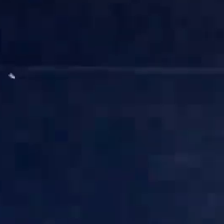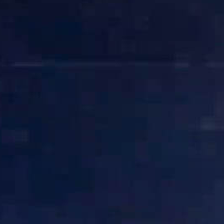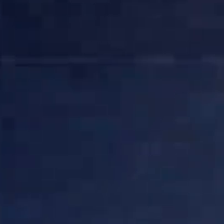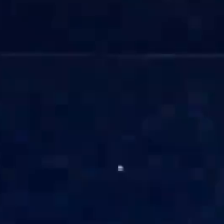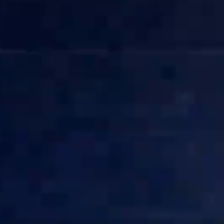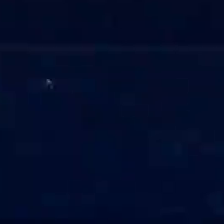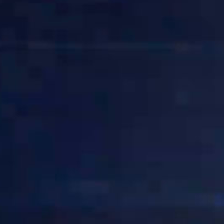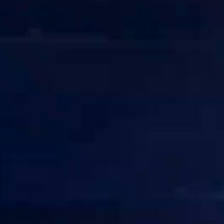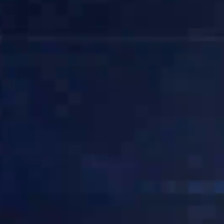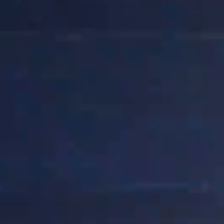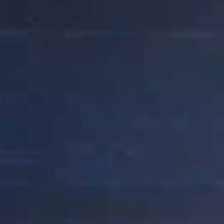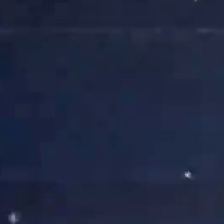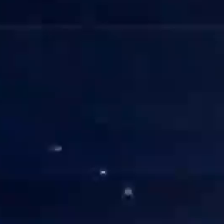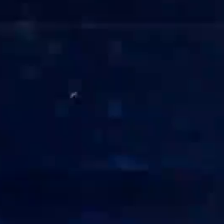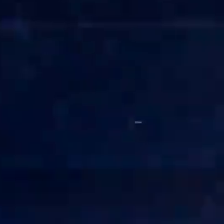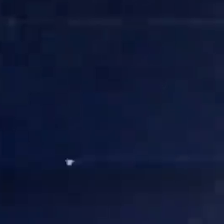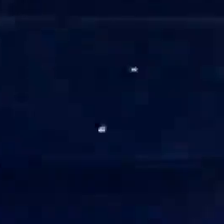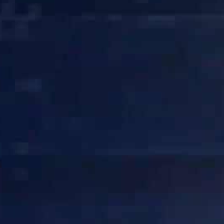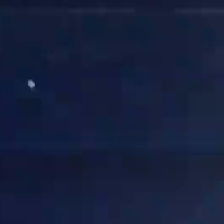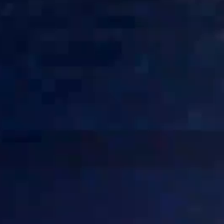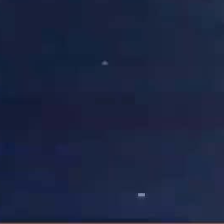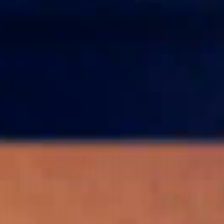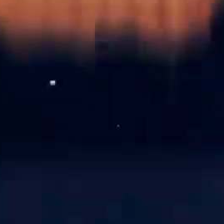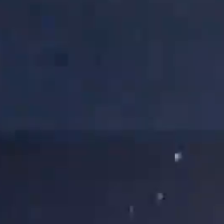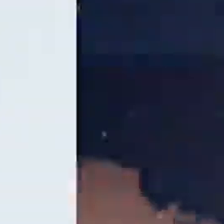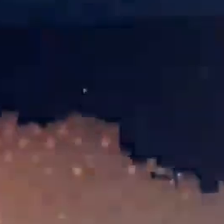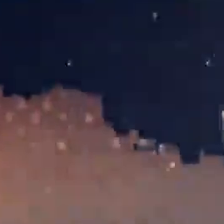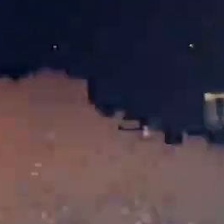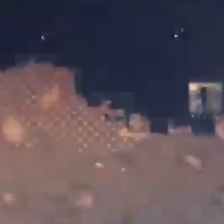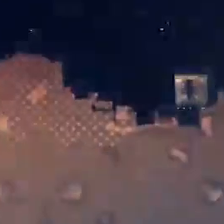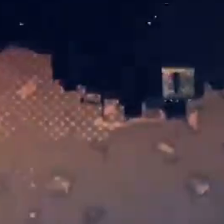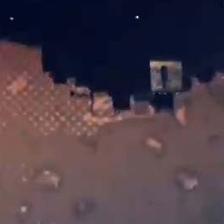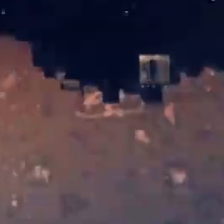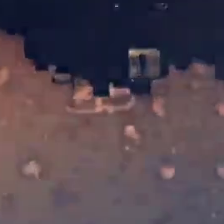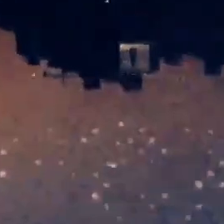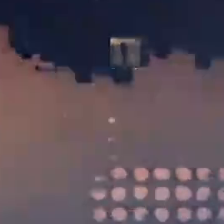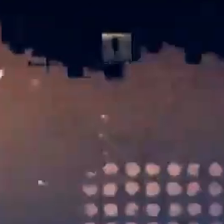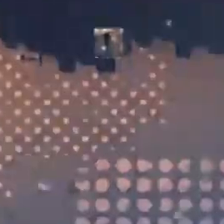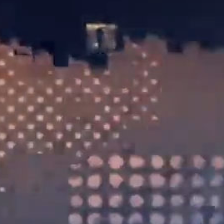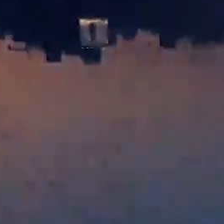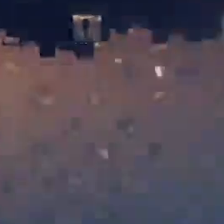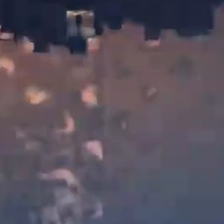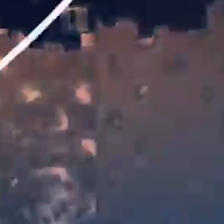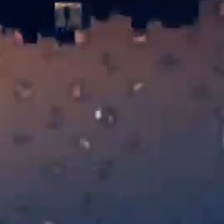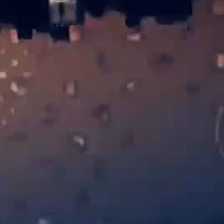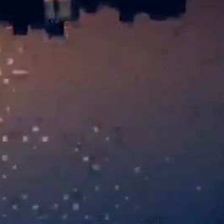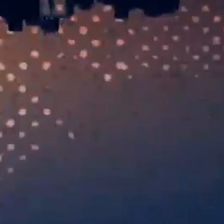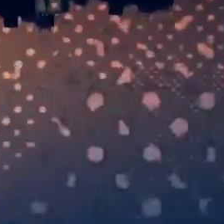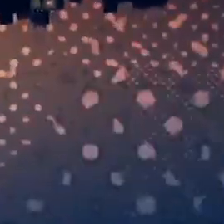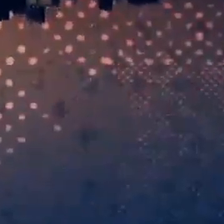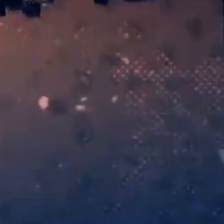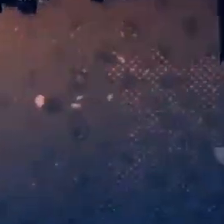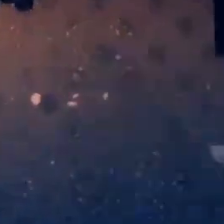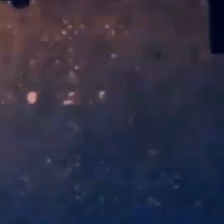Montevideo se enciende, entre parte y cemento, la fauna se revuelve. Historias cotidianas en un pool diferente, hablando la gente se